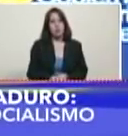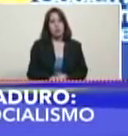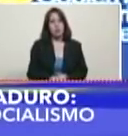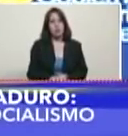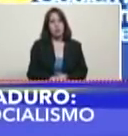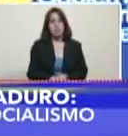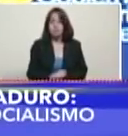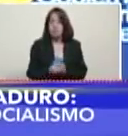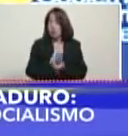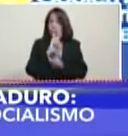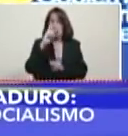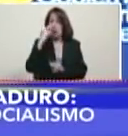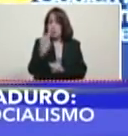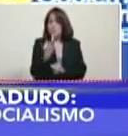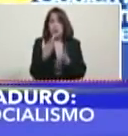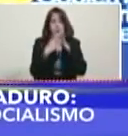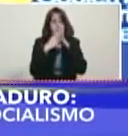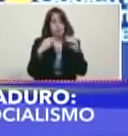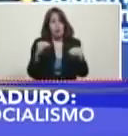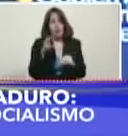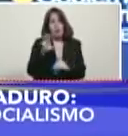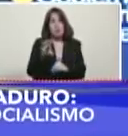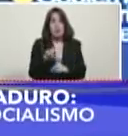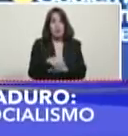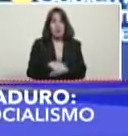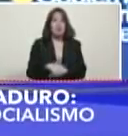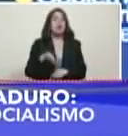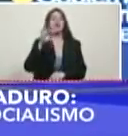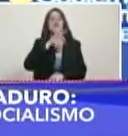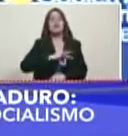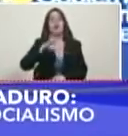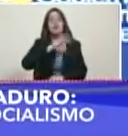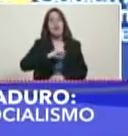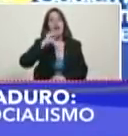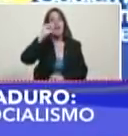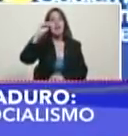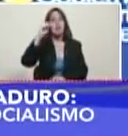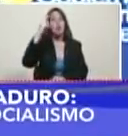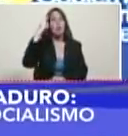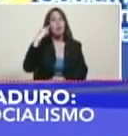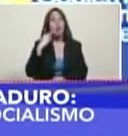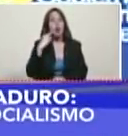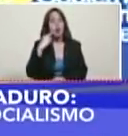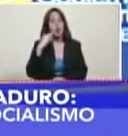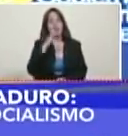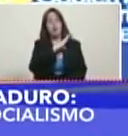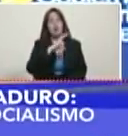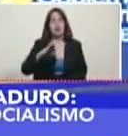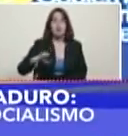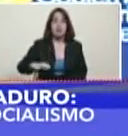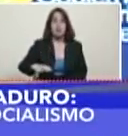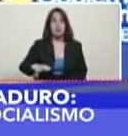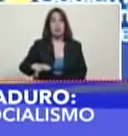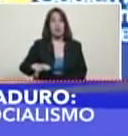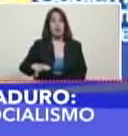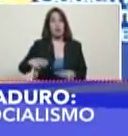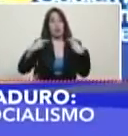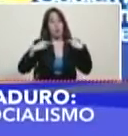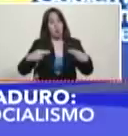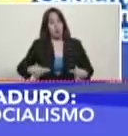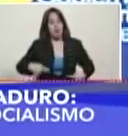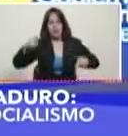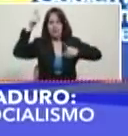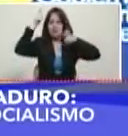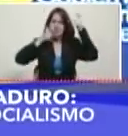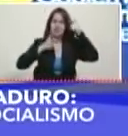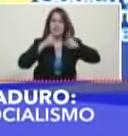que lo cambió todo en nuestro país. El socialismo bolivariano, cristiano, humanista y chavista